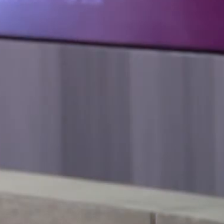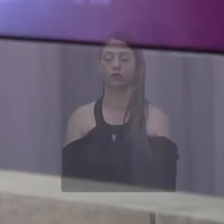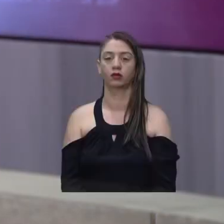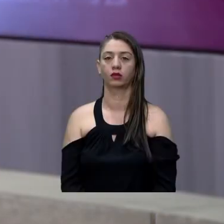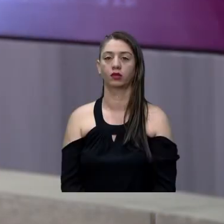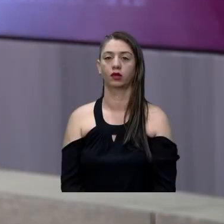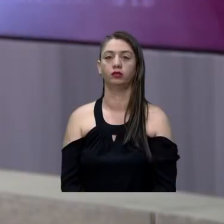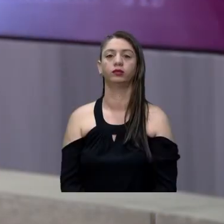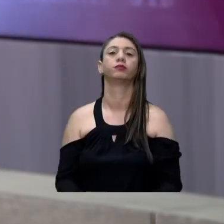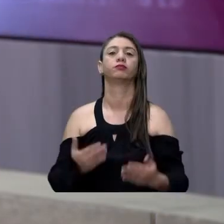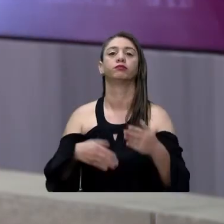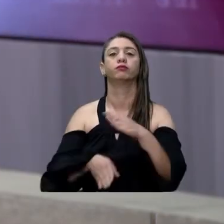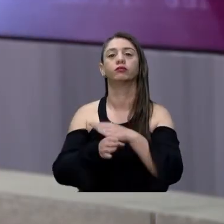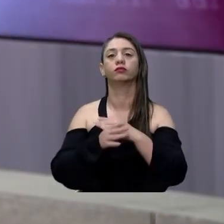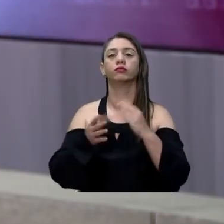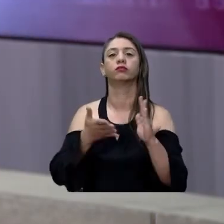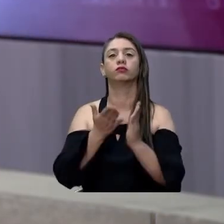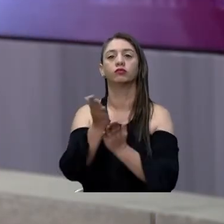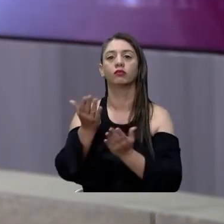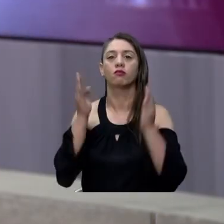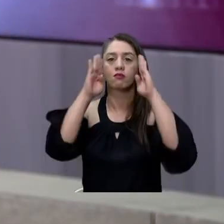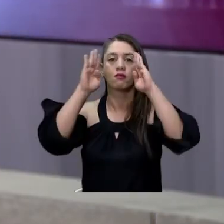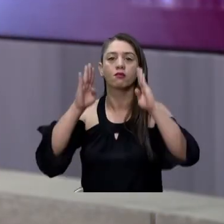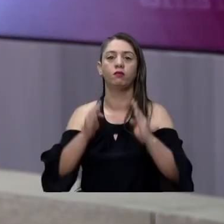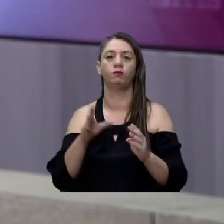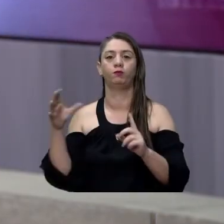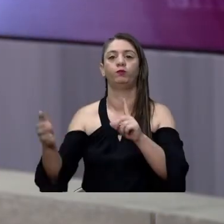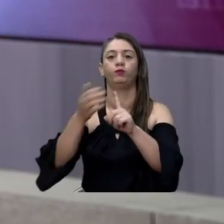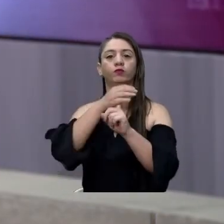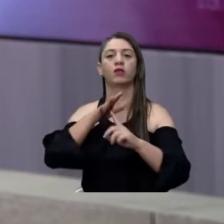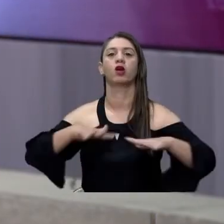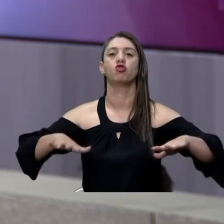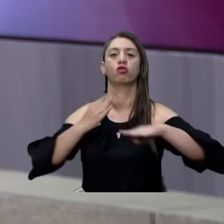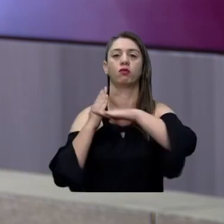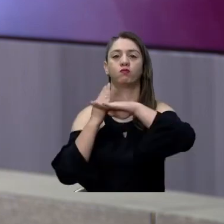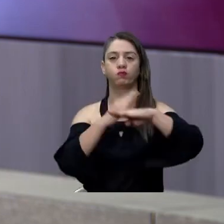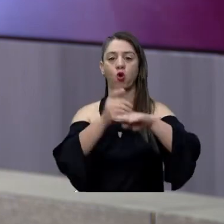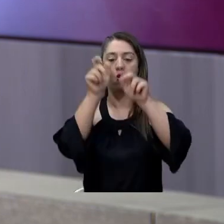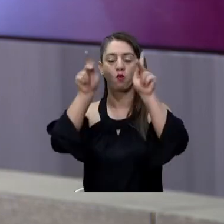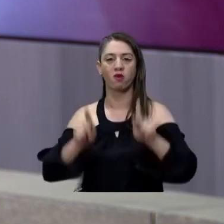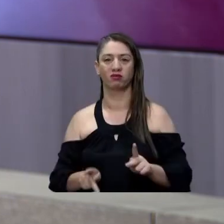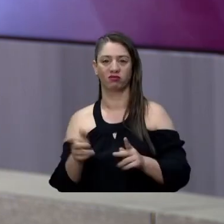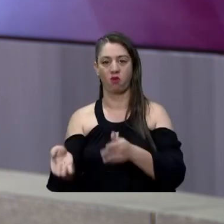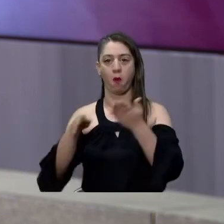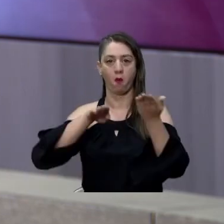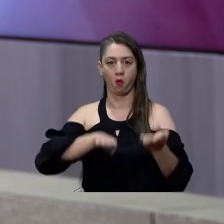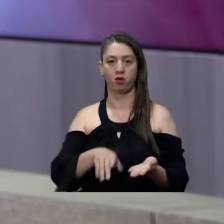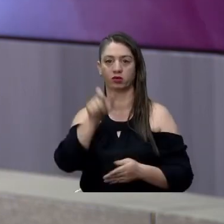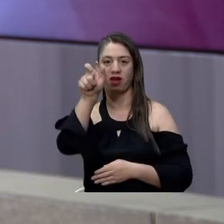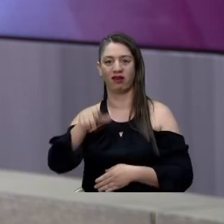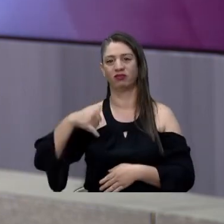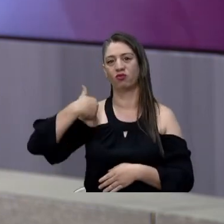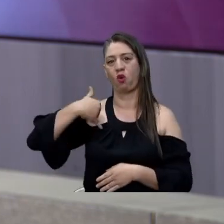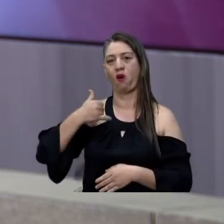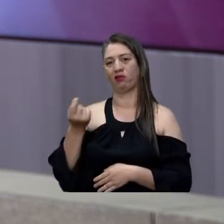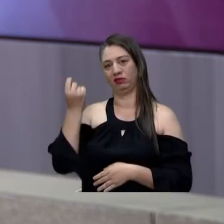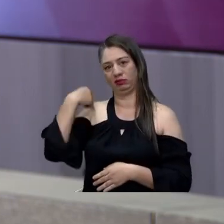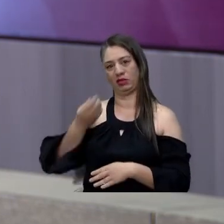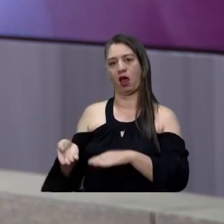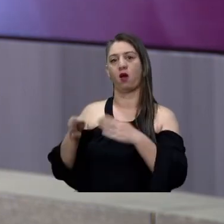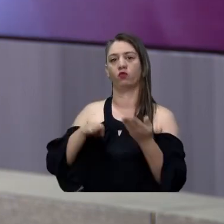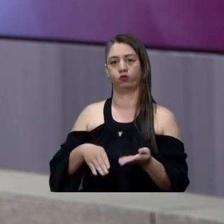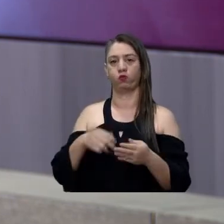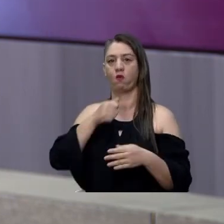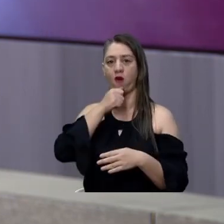1:21 minutos, continuamos en nuestra misión y mucha atención. Fue encontrado en el lago Calima el cuerpo sin vida del joven que ayer se habría ahogado en este